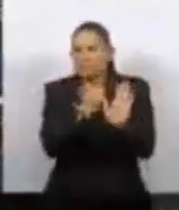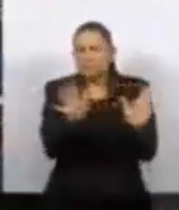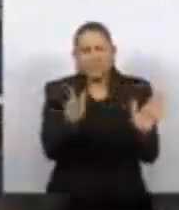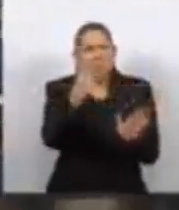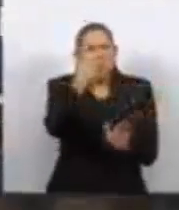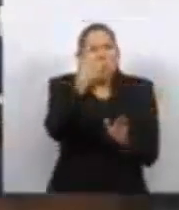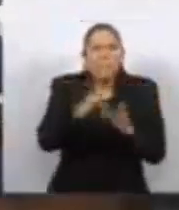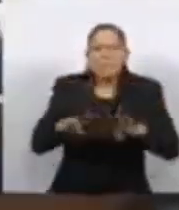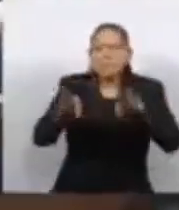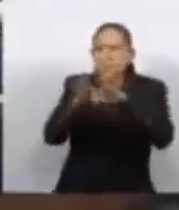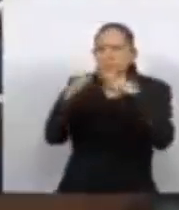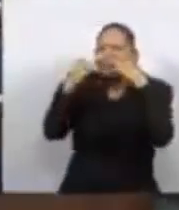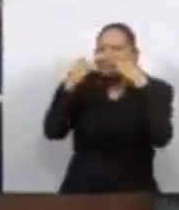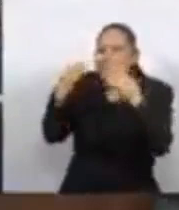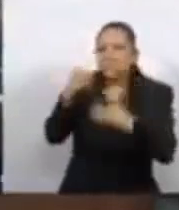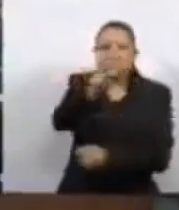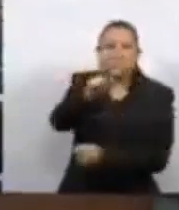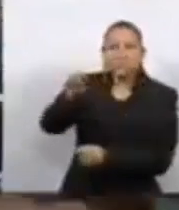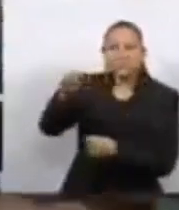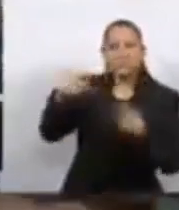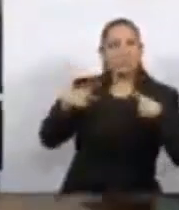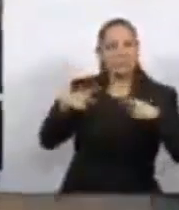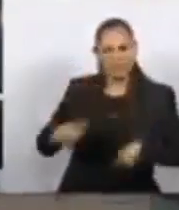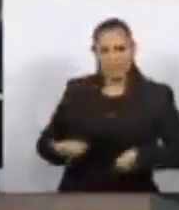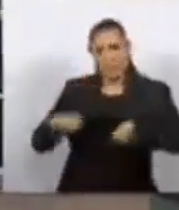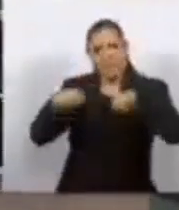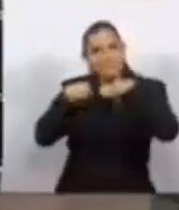El estancamiento de la economía no es